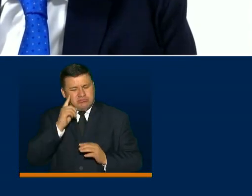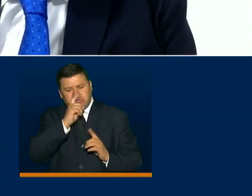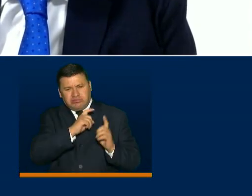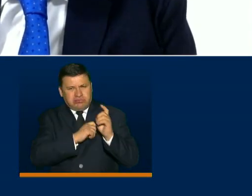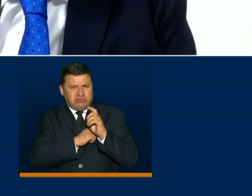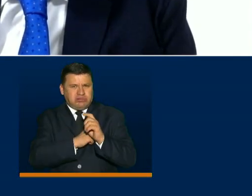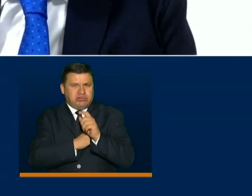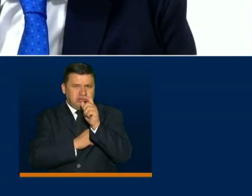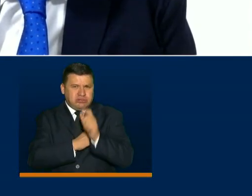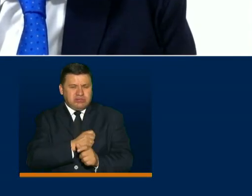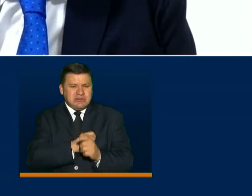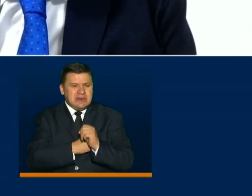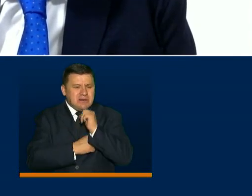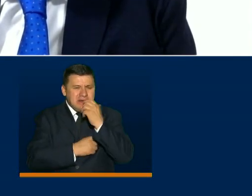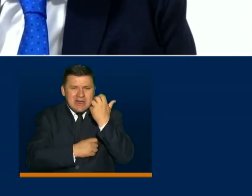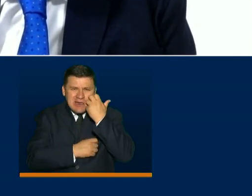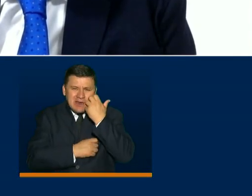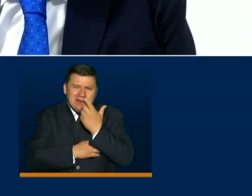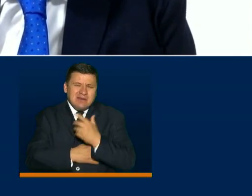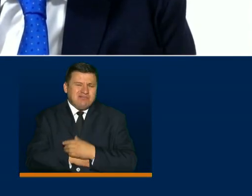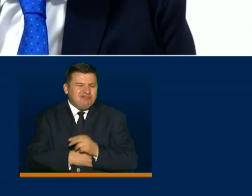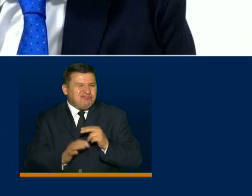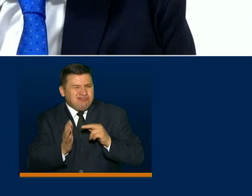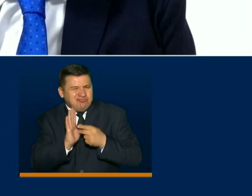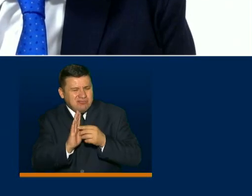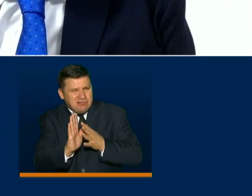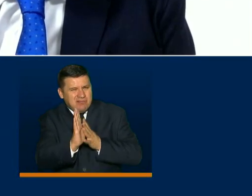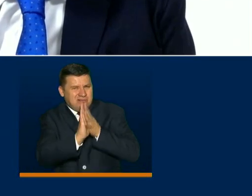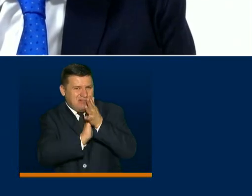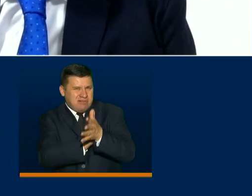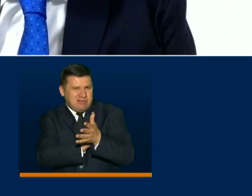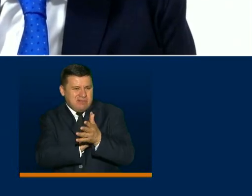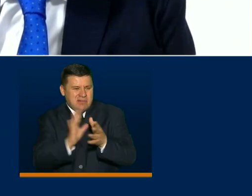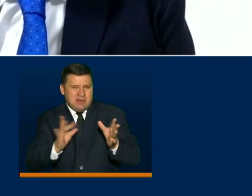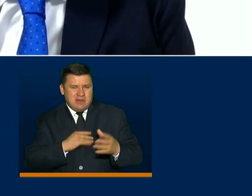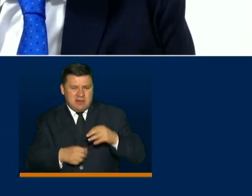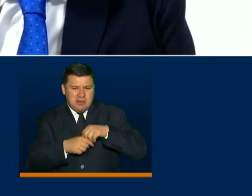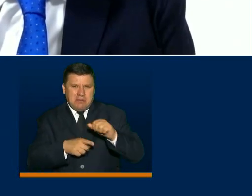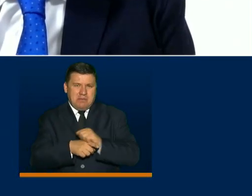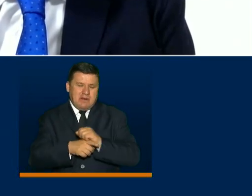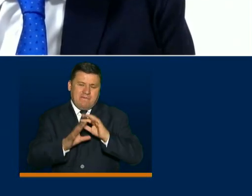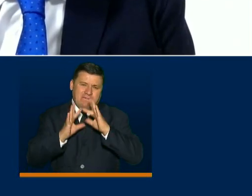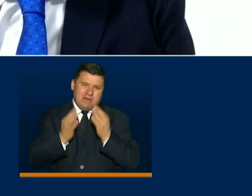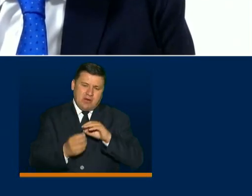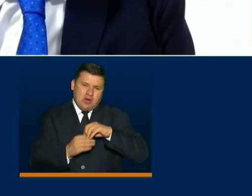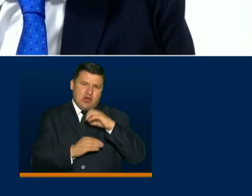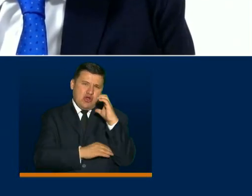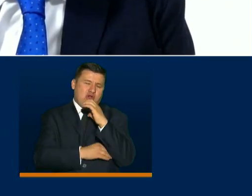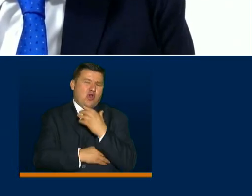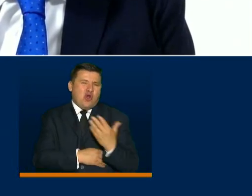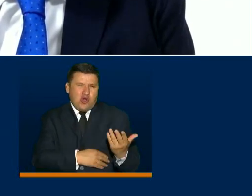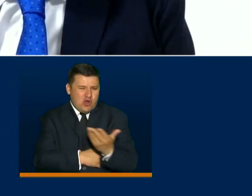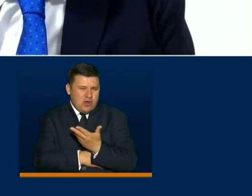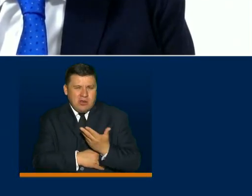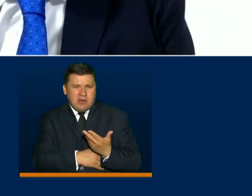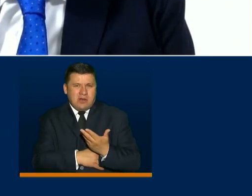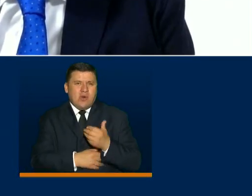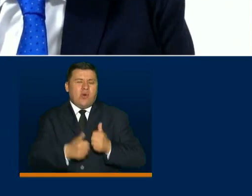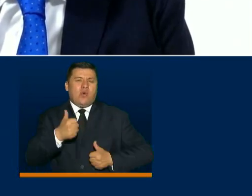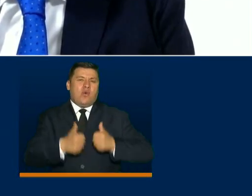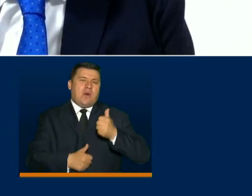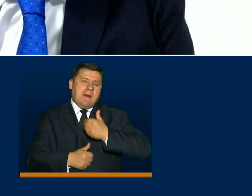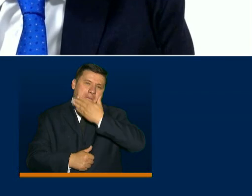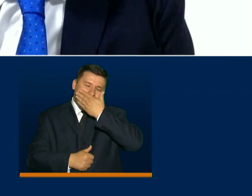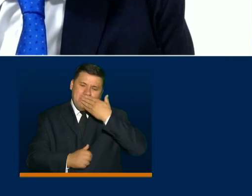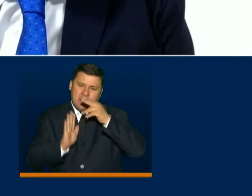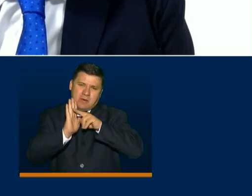de los pacientes en condición crítico, ¿qué mensaje puede transmitírselo en la práctica a la familia colombiana en términos de cuáles son las